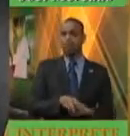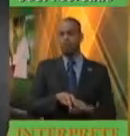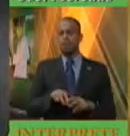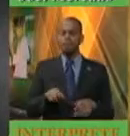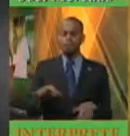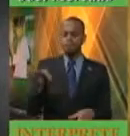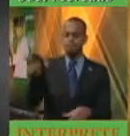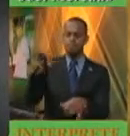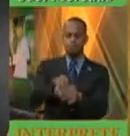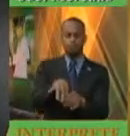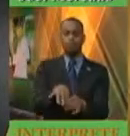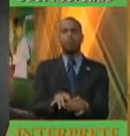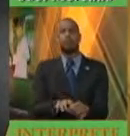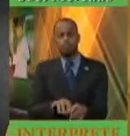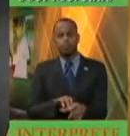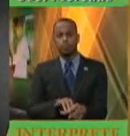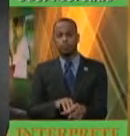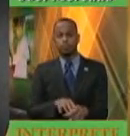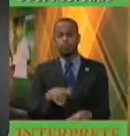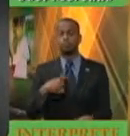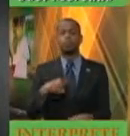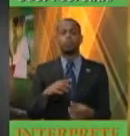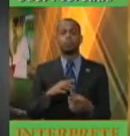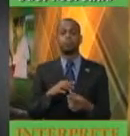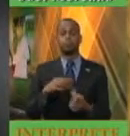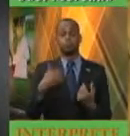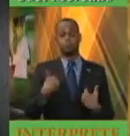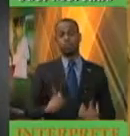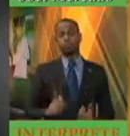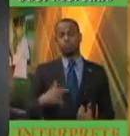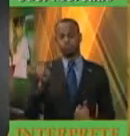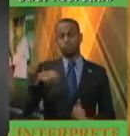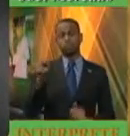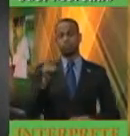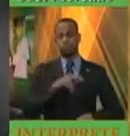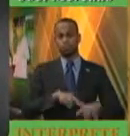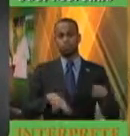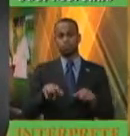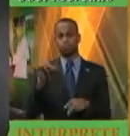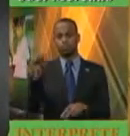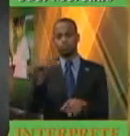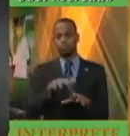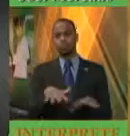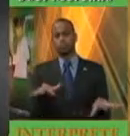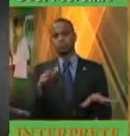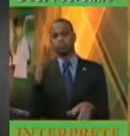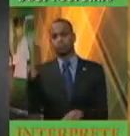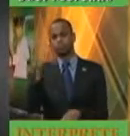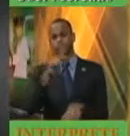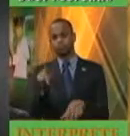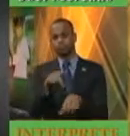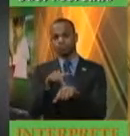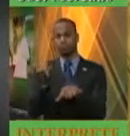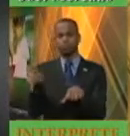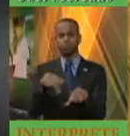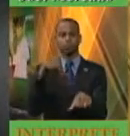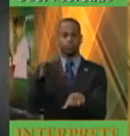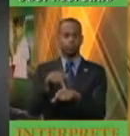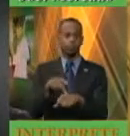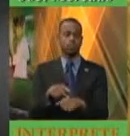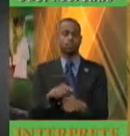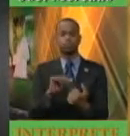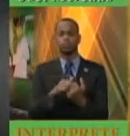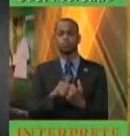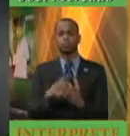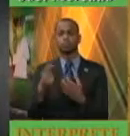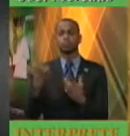mismo, como enlace regional, me tocó supervisar esos recintos allá en la provincia, de cómo